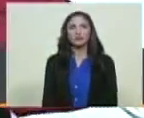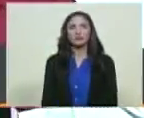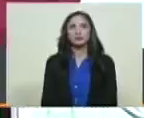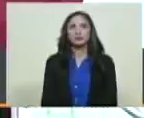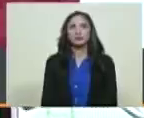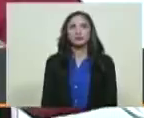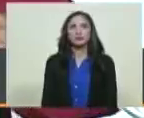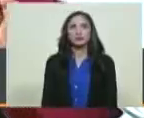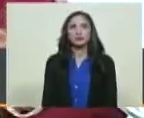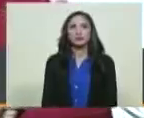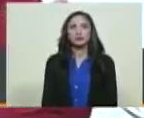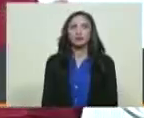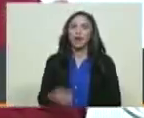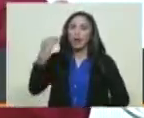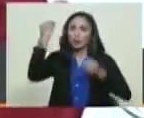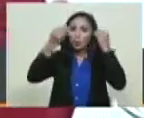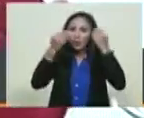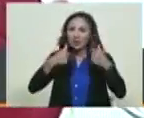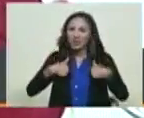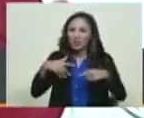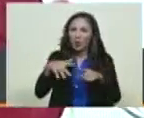cuando me subestiman